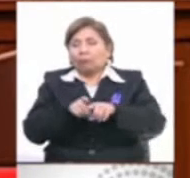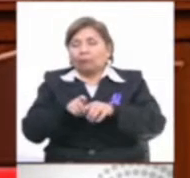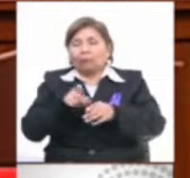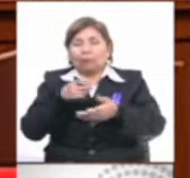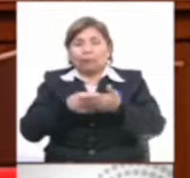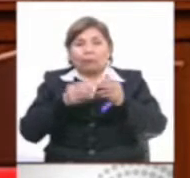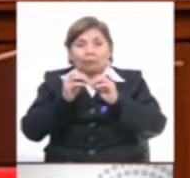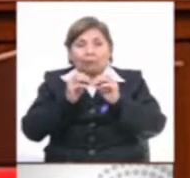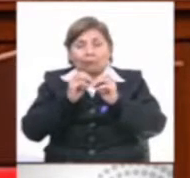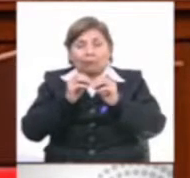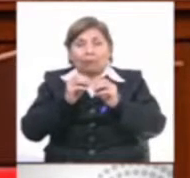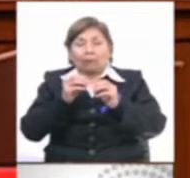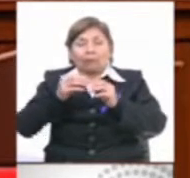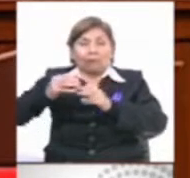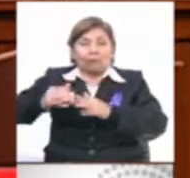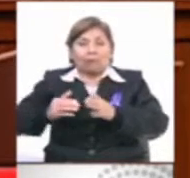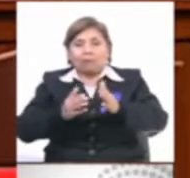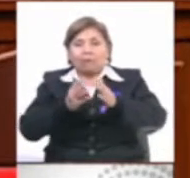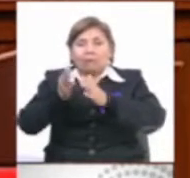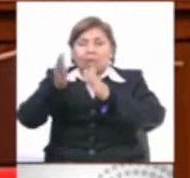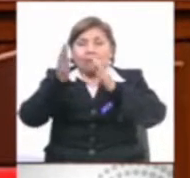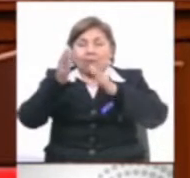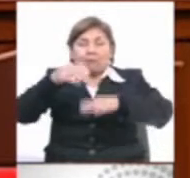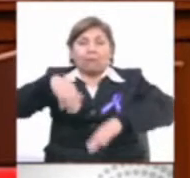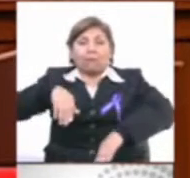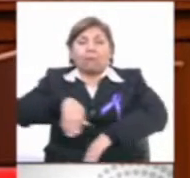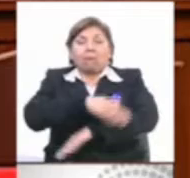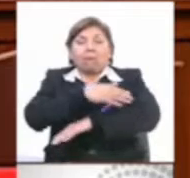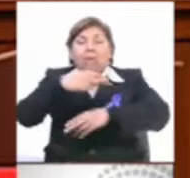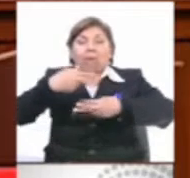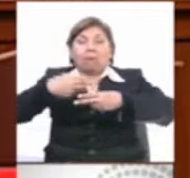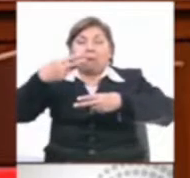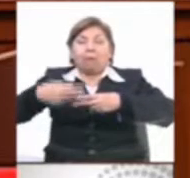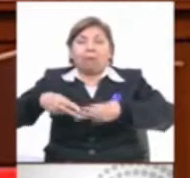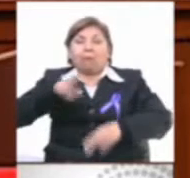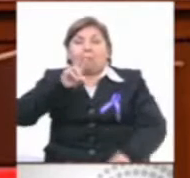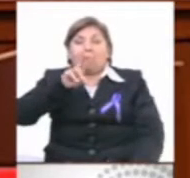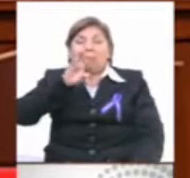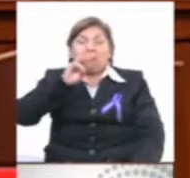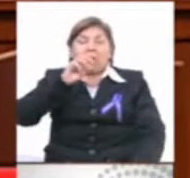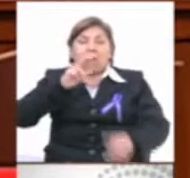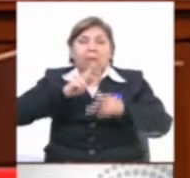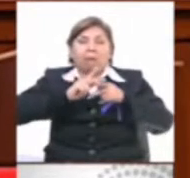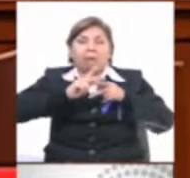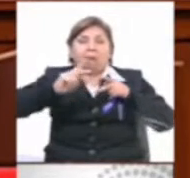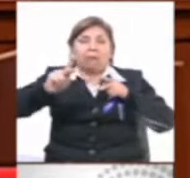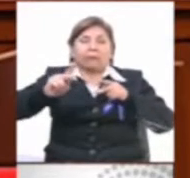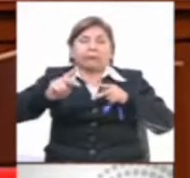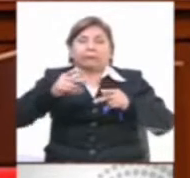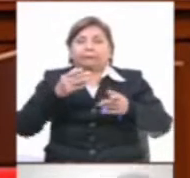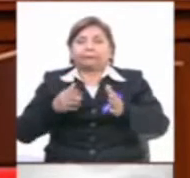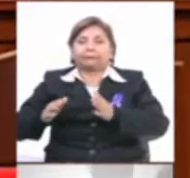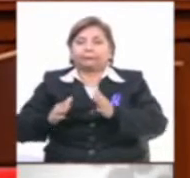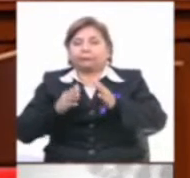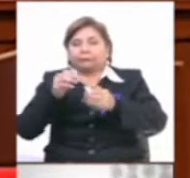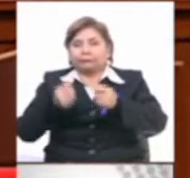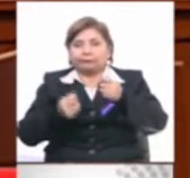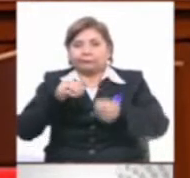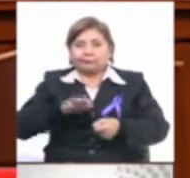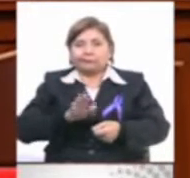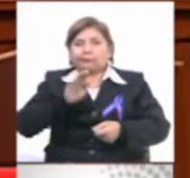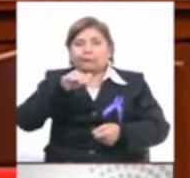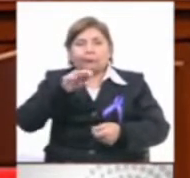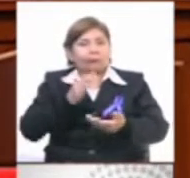de mantenimiento para caminos vecinales, tanto para los 26 mil kilómetros de los caminos de